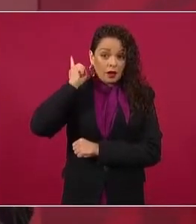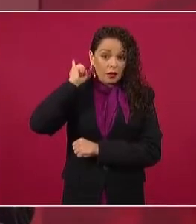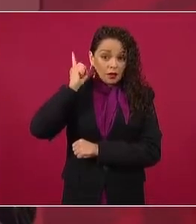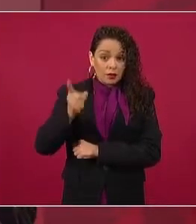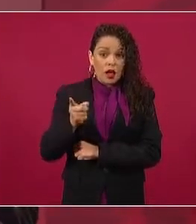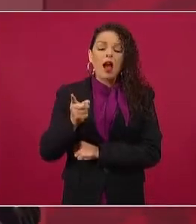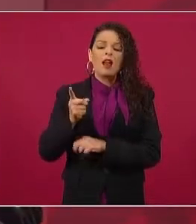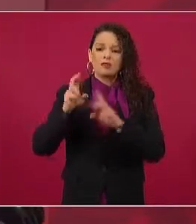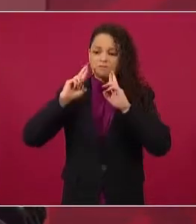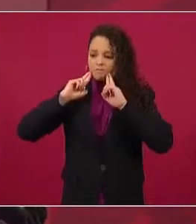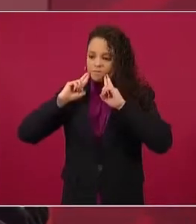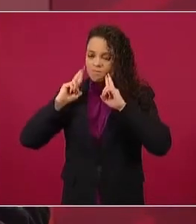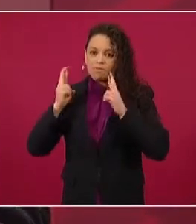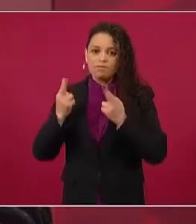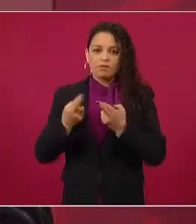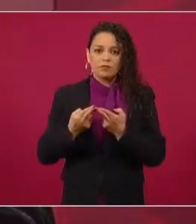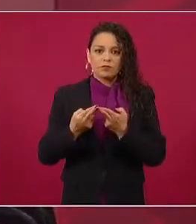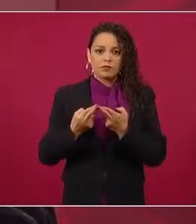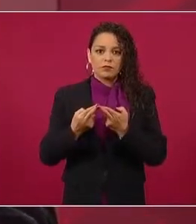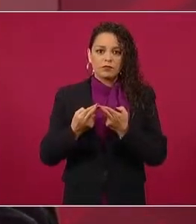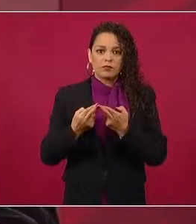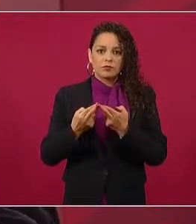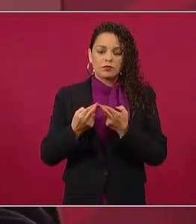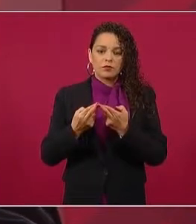una reunión de seguridad